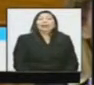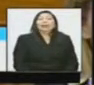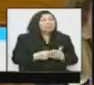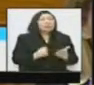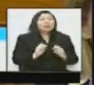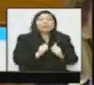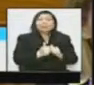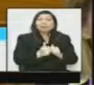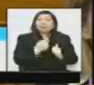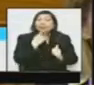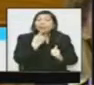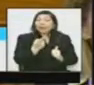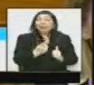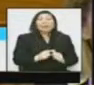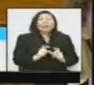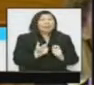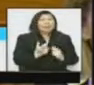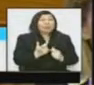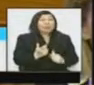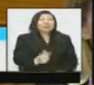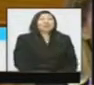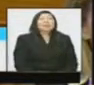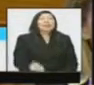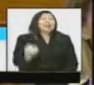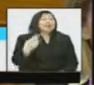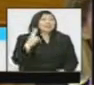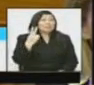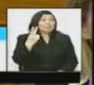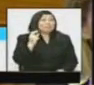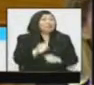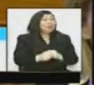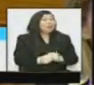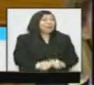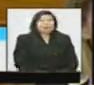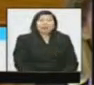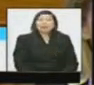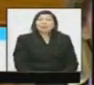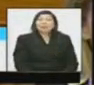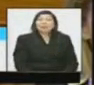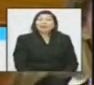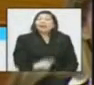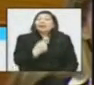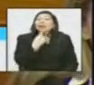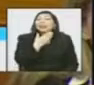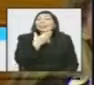gente que sea capaz de gobernar de una manera mucho más honrada